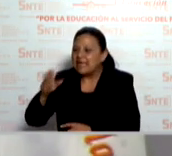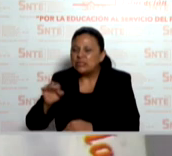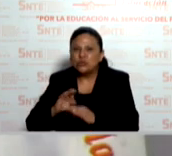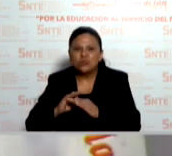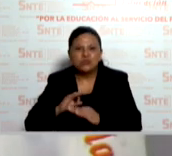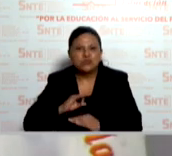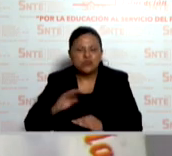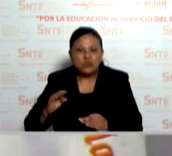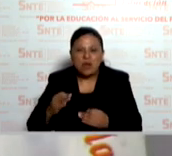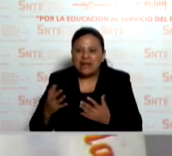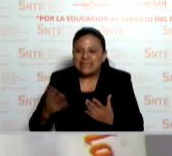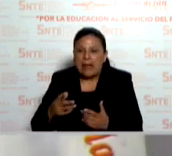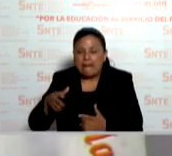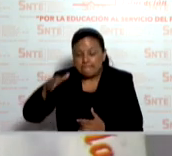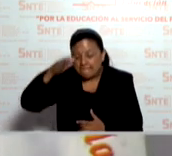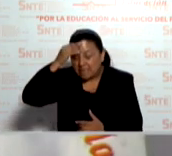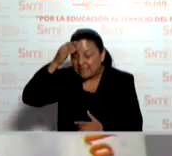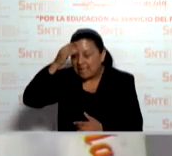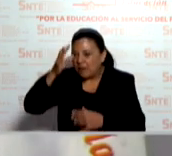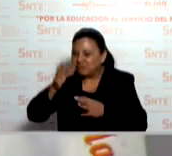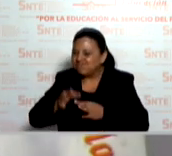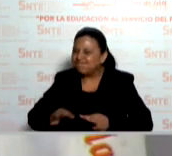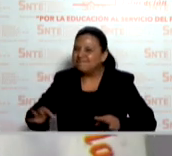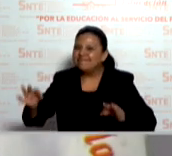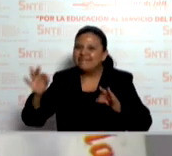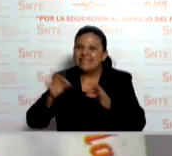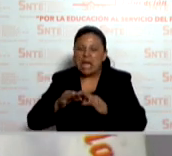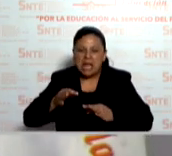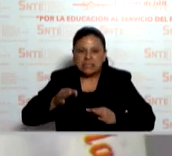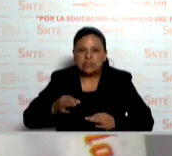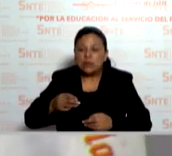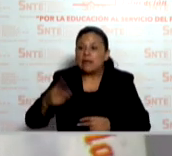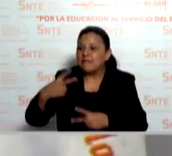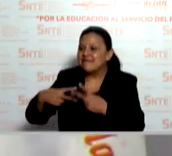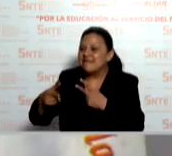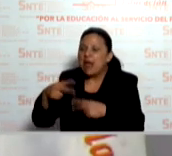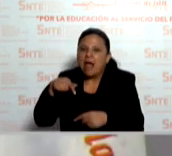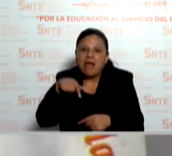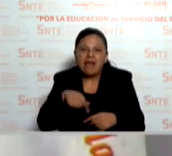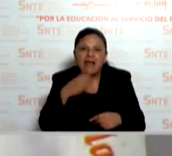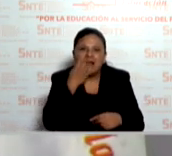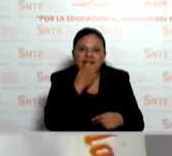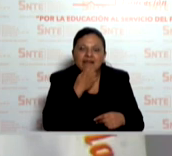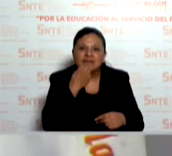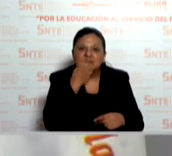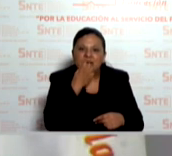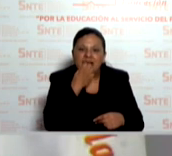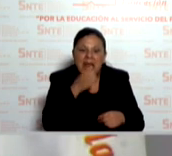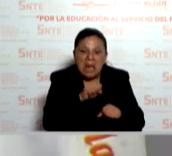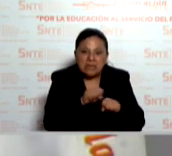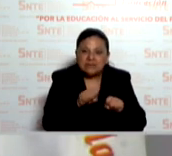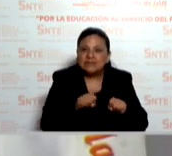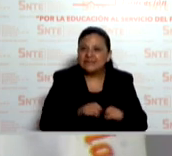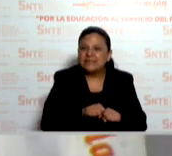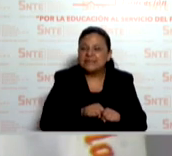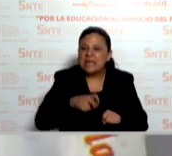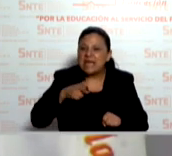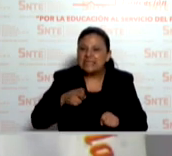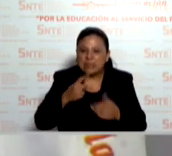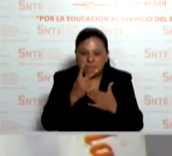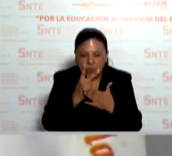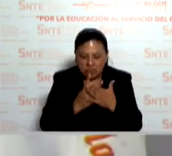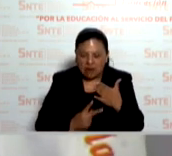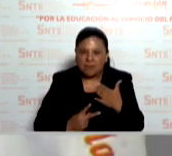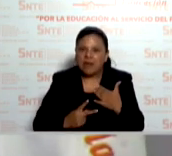los aprendizajes esenciales y garantizar la estadía en las aulas. La implementación de este programa tuvo